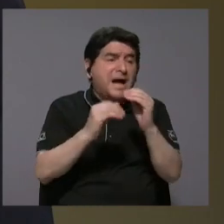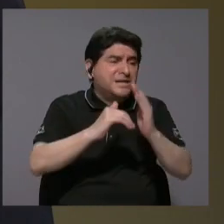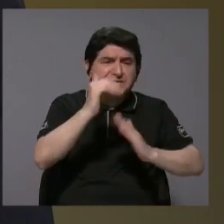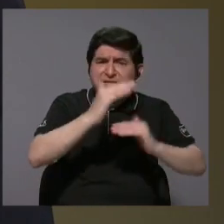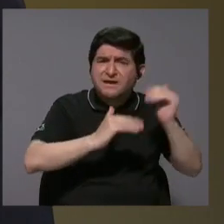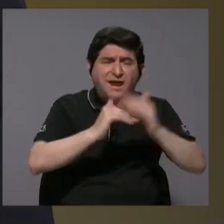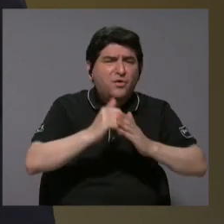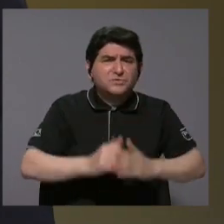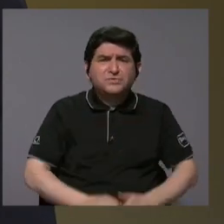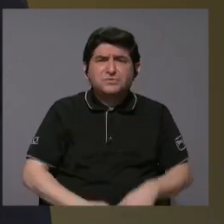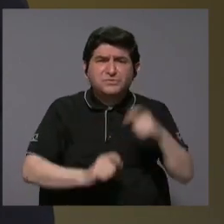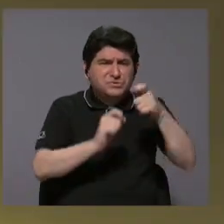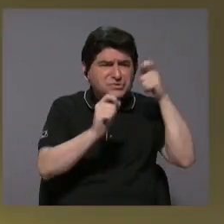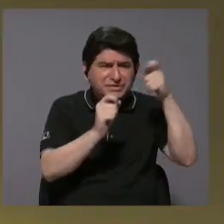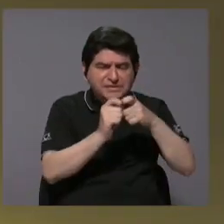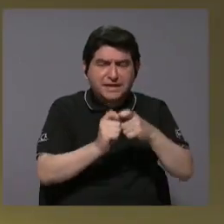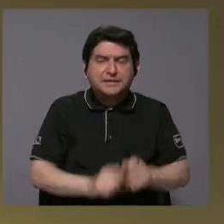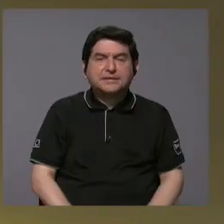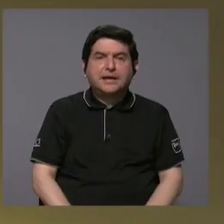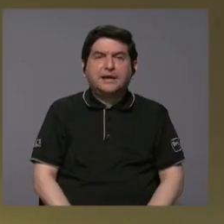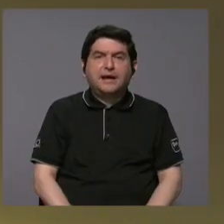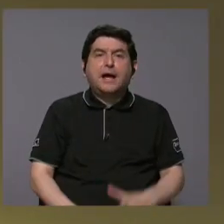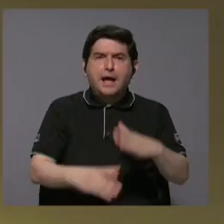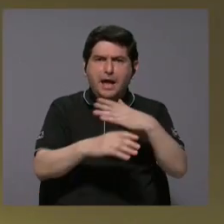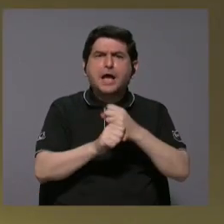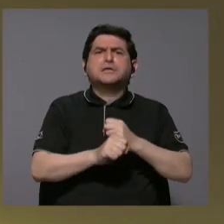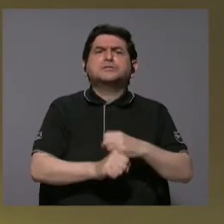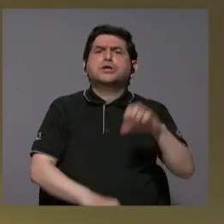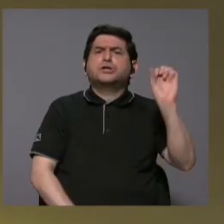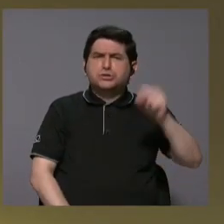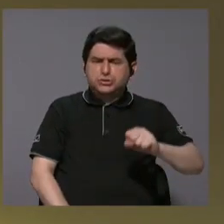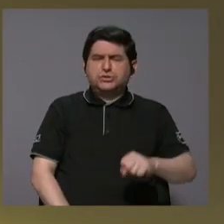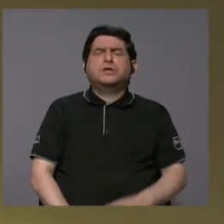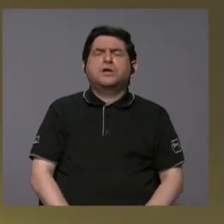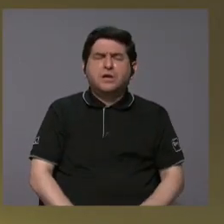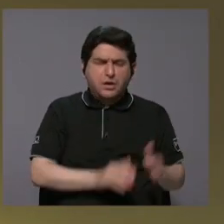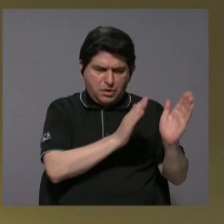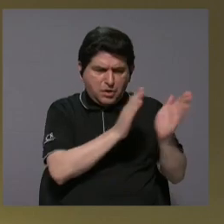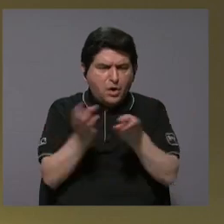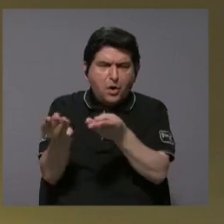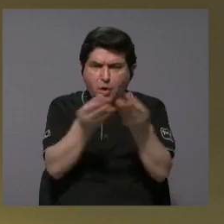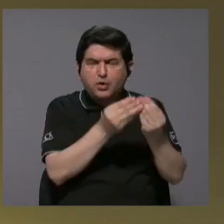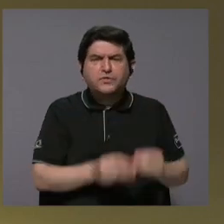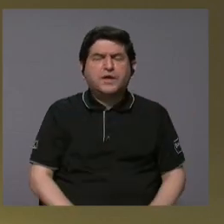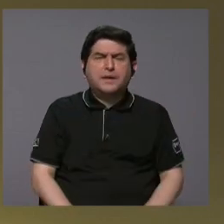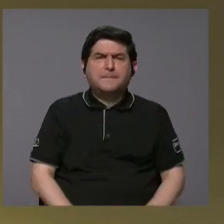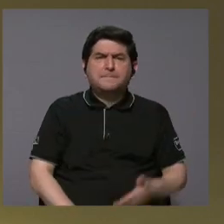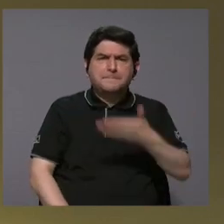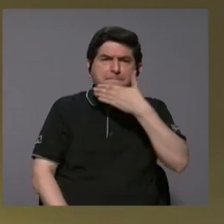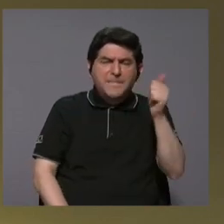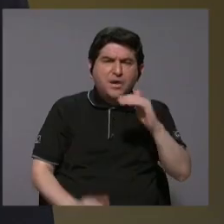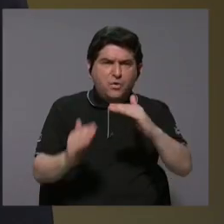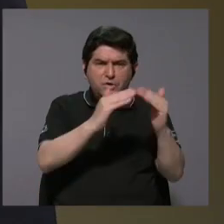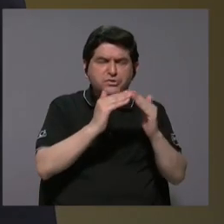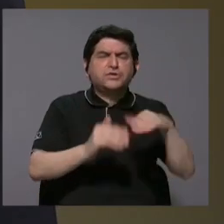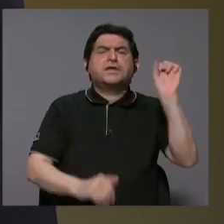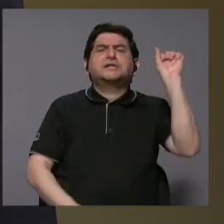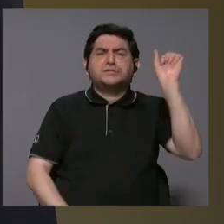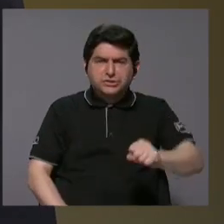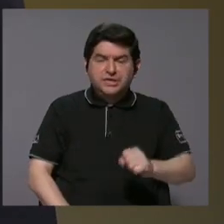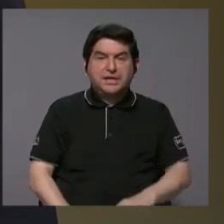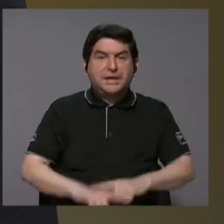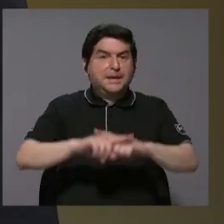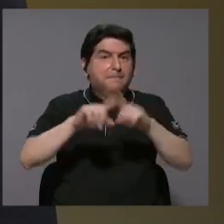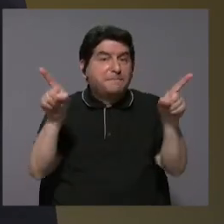construcciones físicas, de que sí se puede hacer ordenamiento territorial y sí se pueden mejorar las ciudades. El asunto es